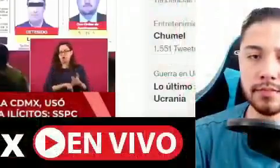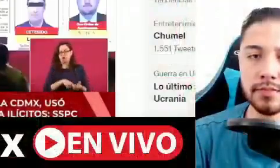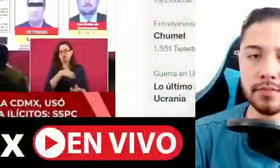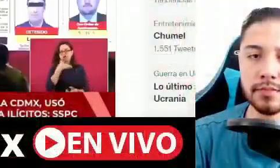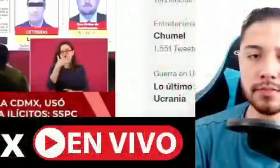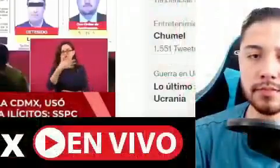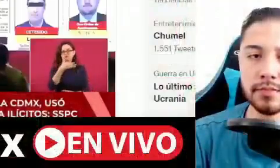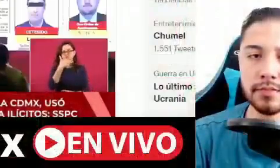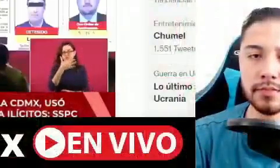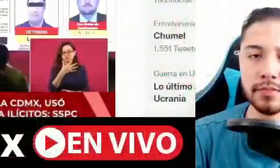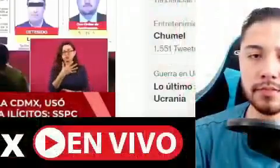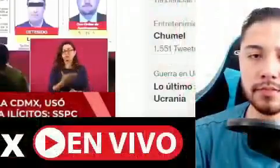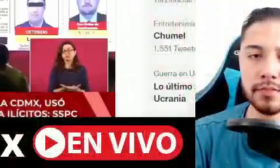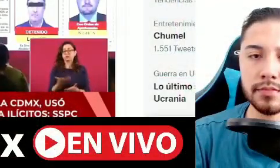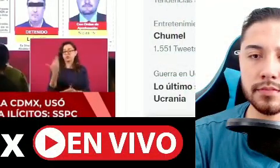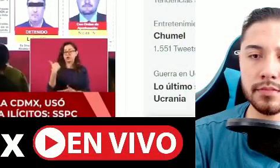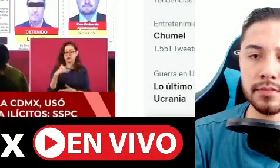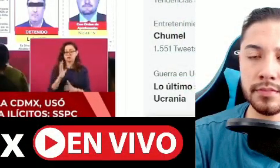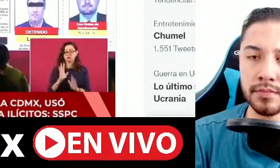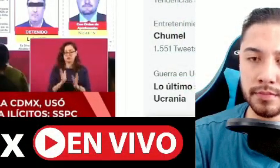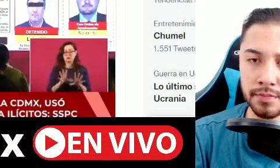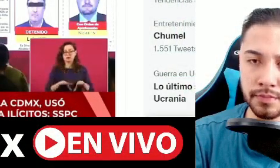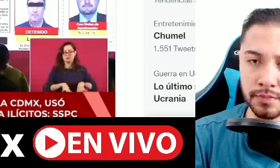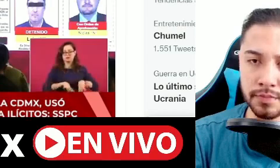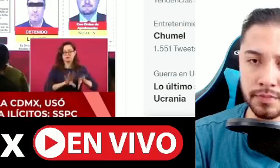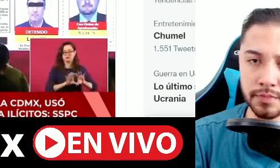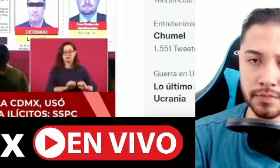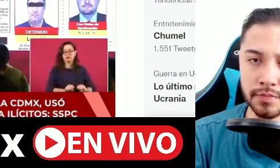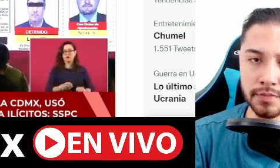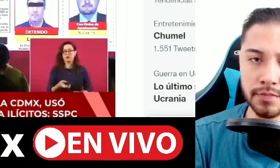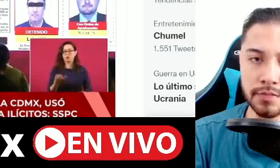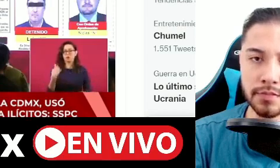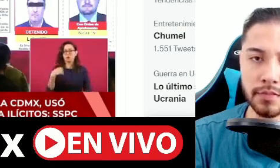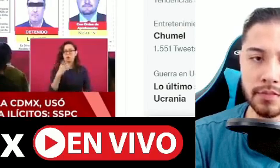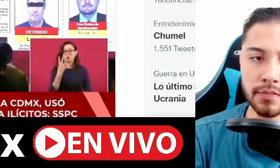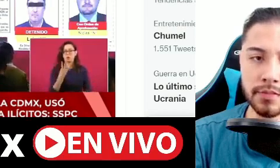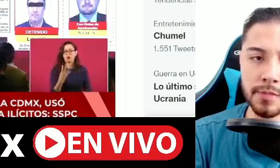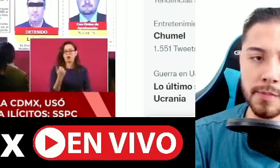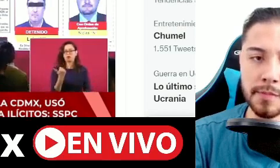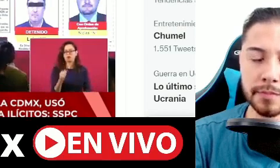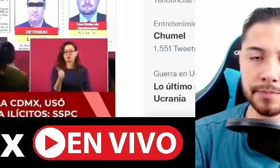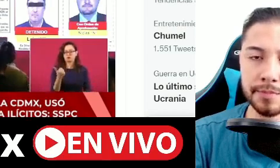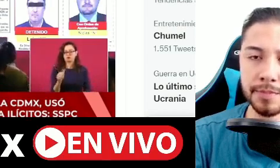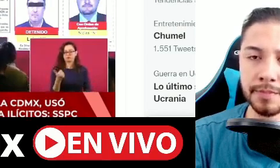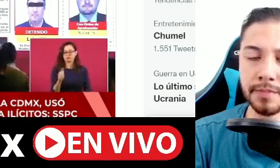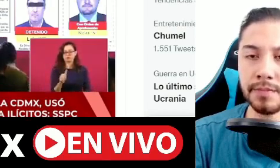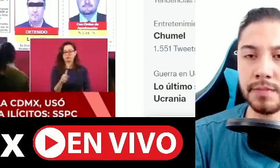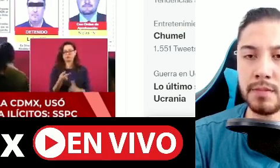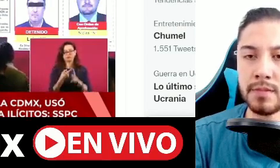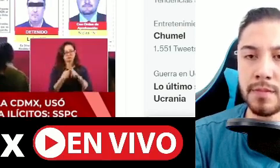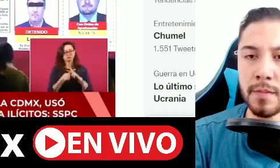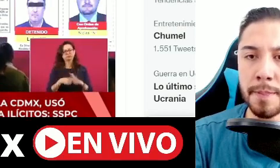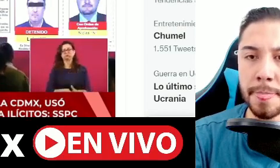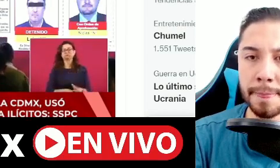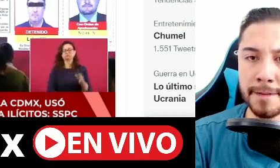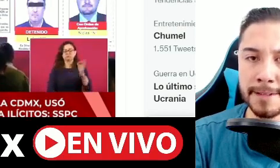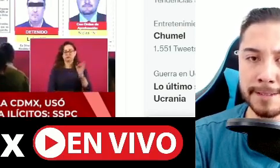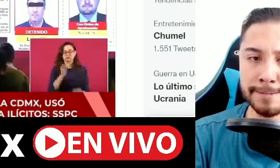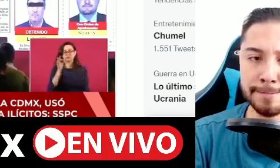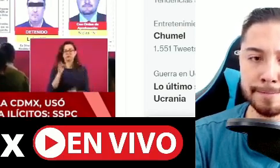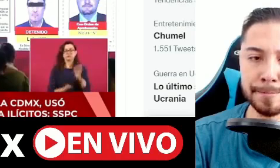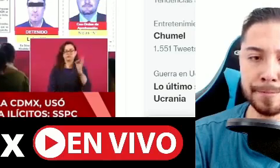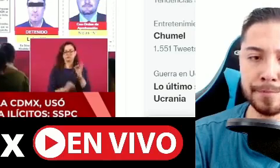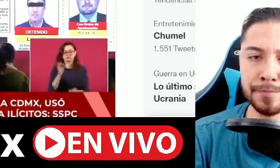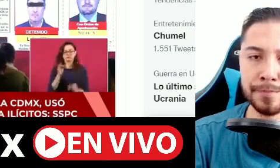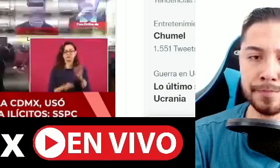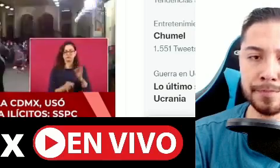audiencia para el cumplimiento de la orden de aprehensión y el pasado 4 de agosto se obtuvo la vinculación a proceso con la